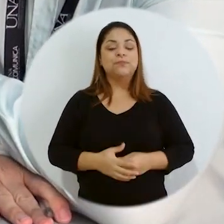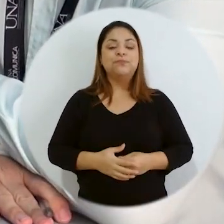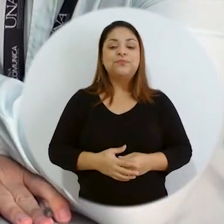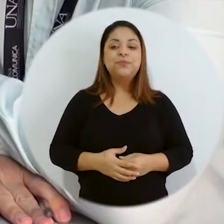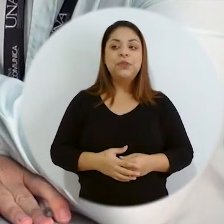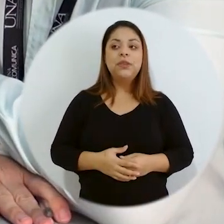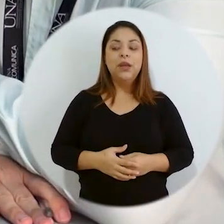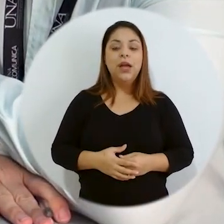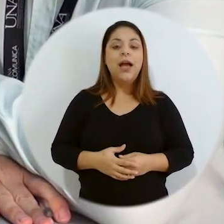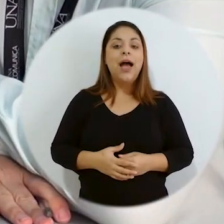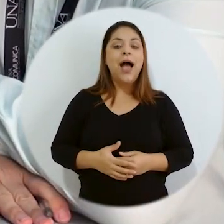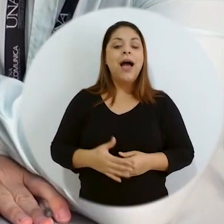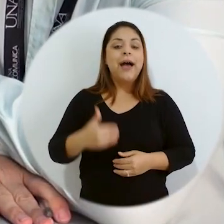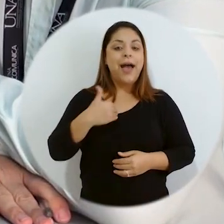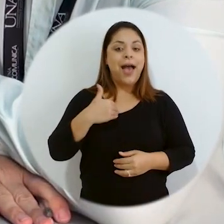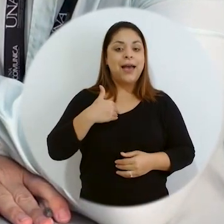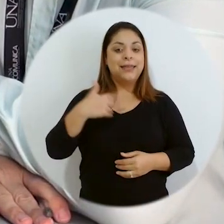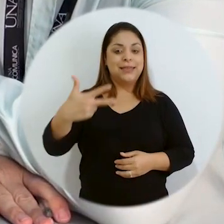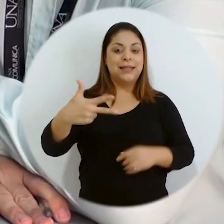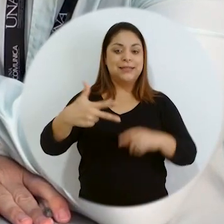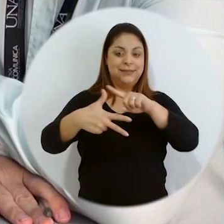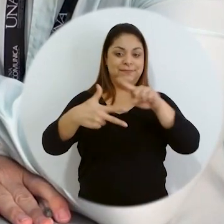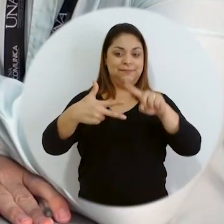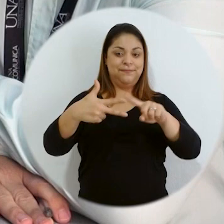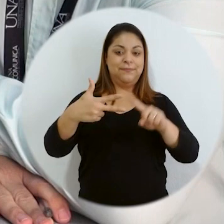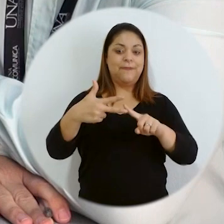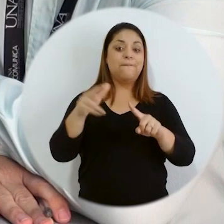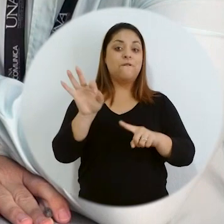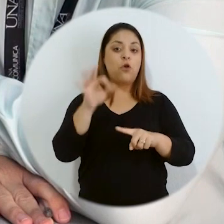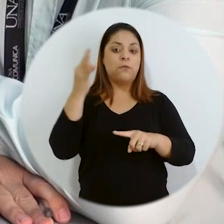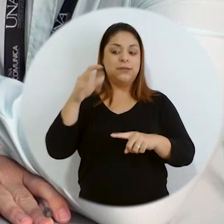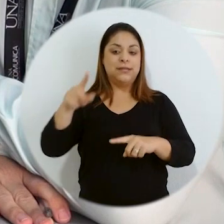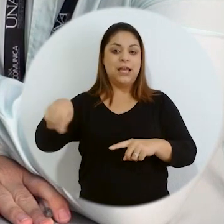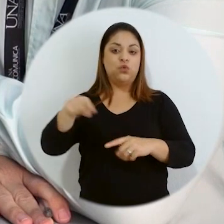claro. Lógicamente, pues hay 3 formas,